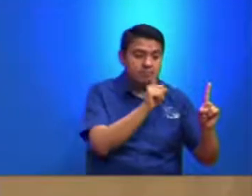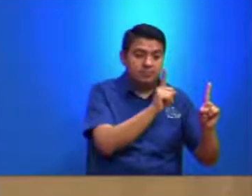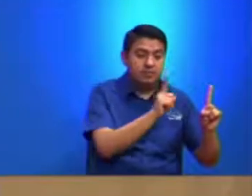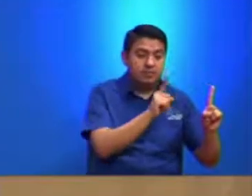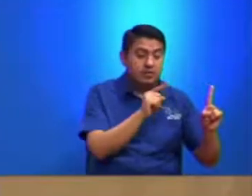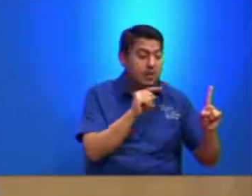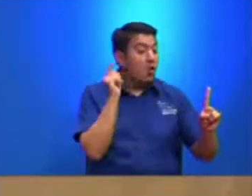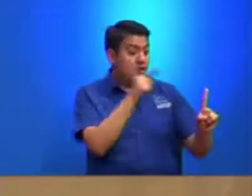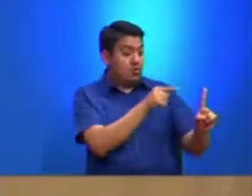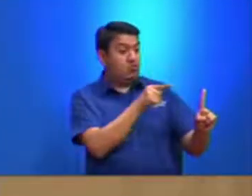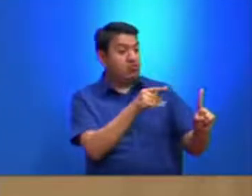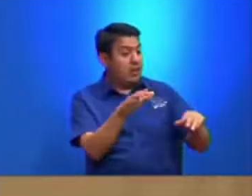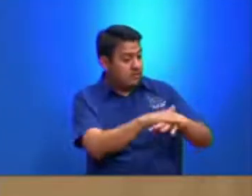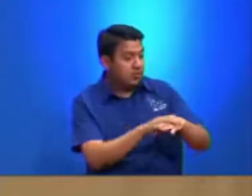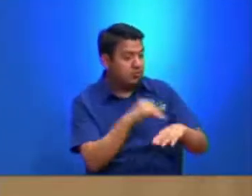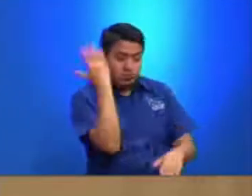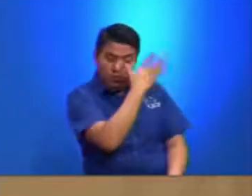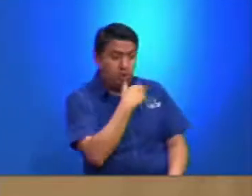dice.